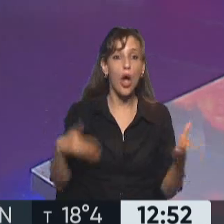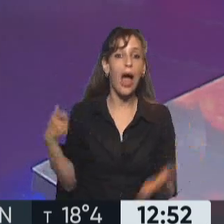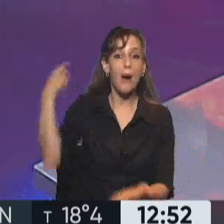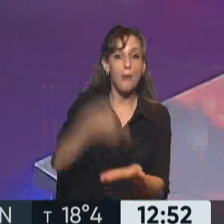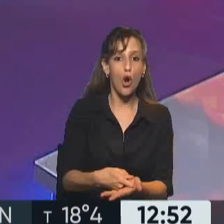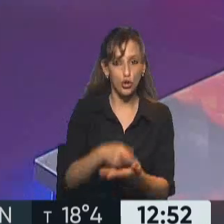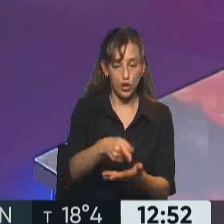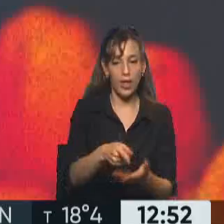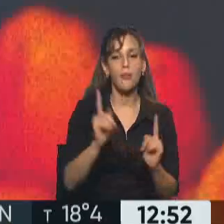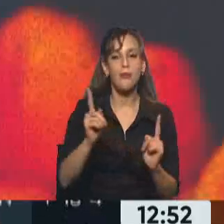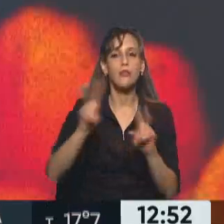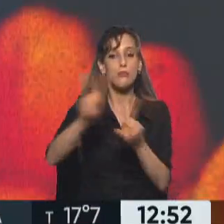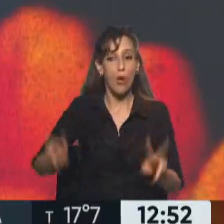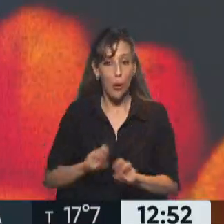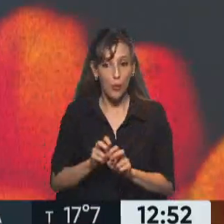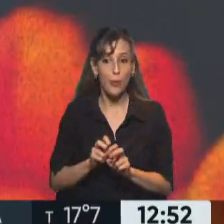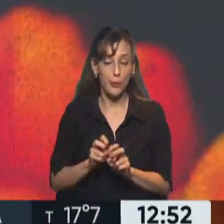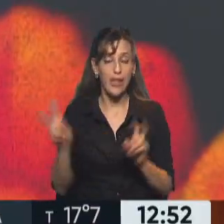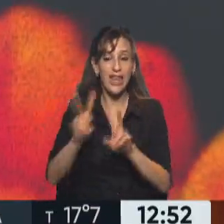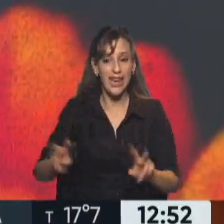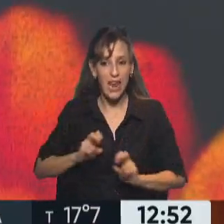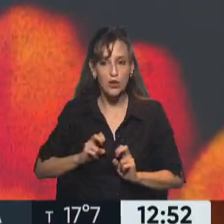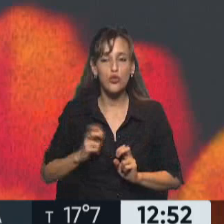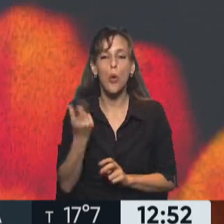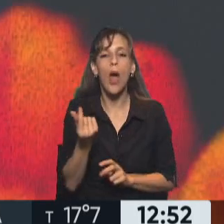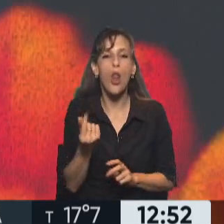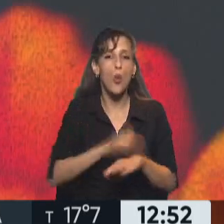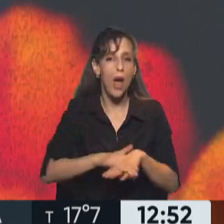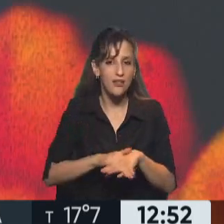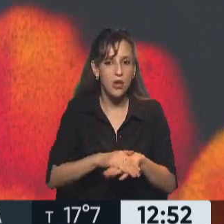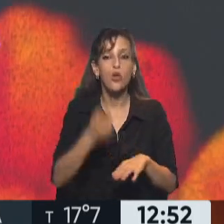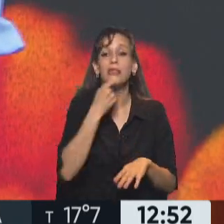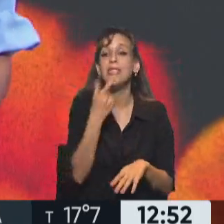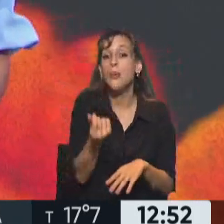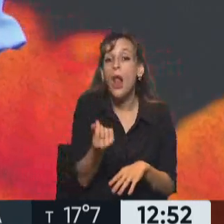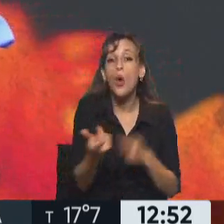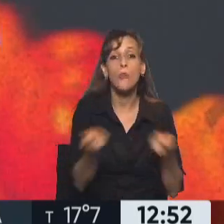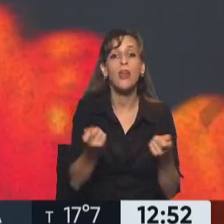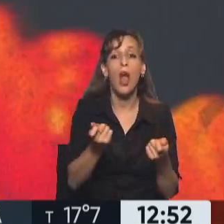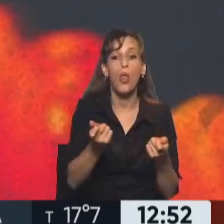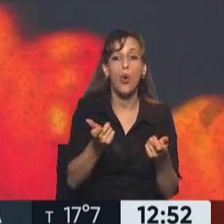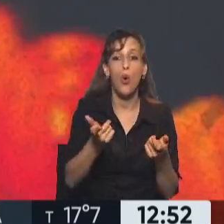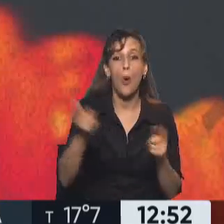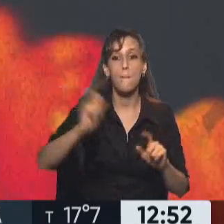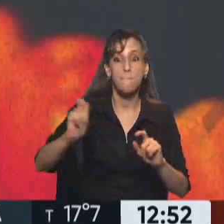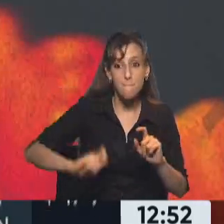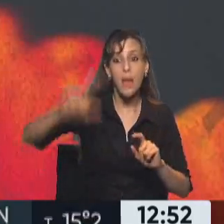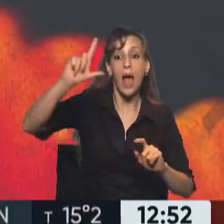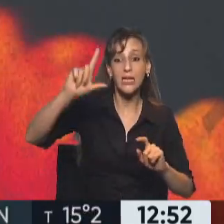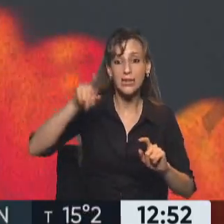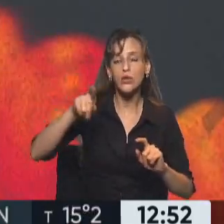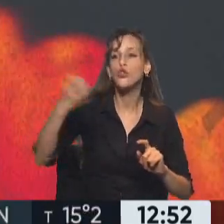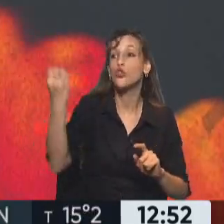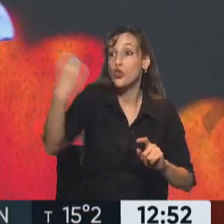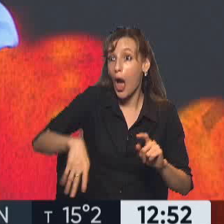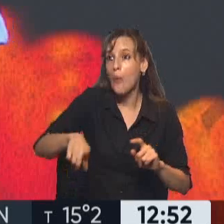que reciben de ingreso a un valor base, y si el valor de mercado supera ese valor base, ese exceso, ese